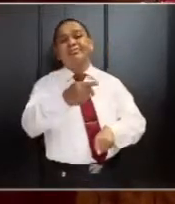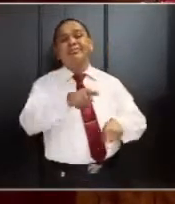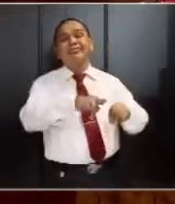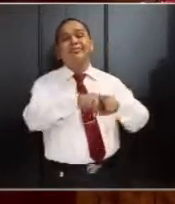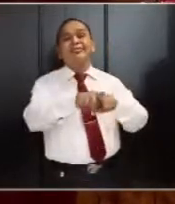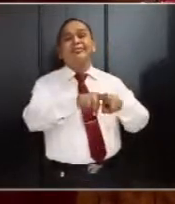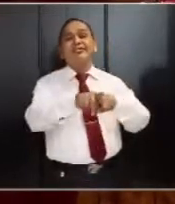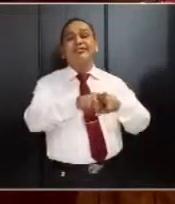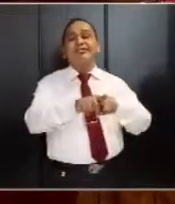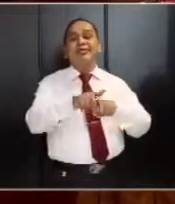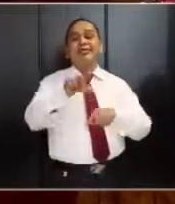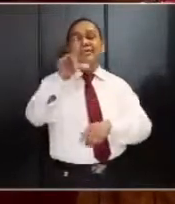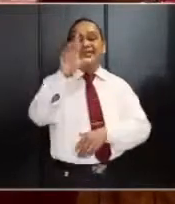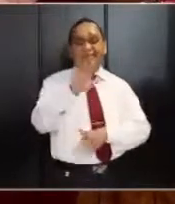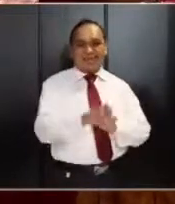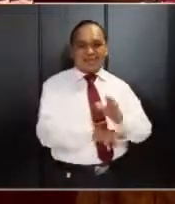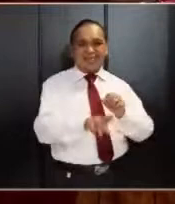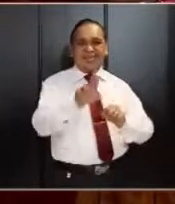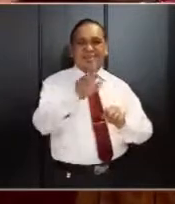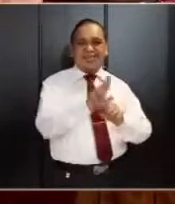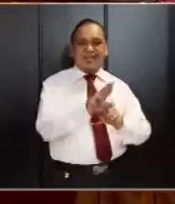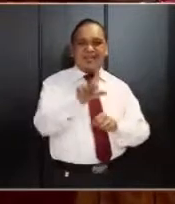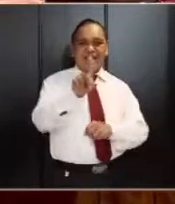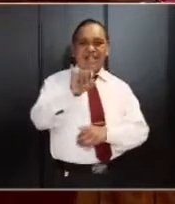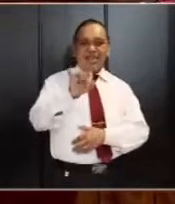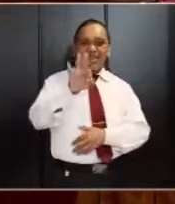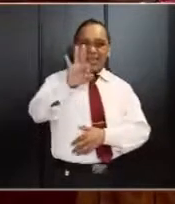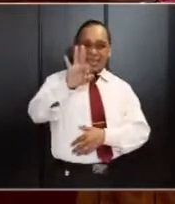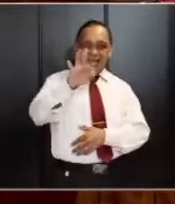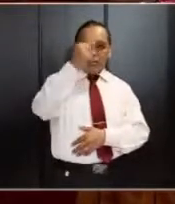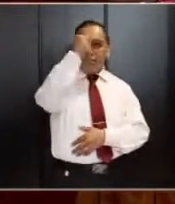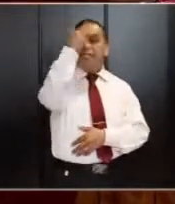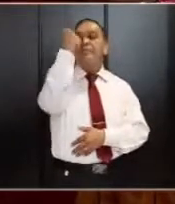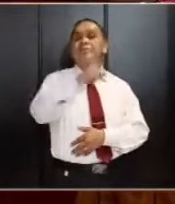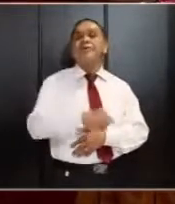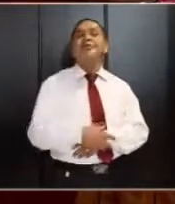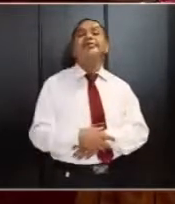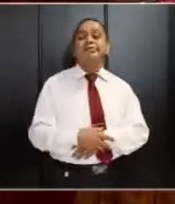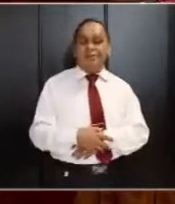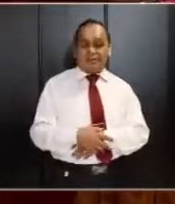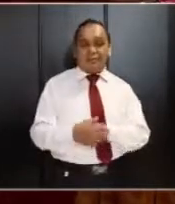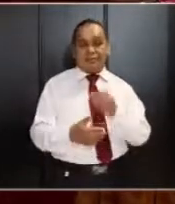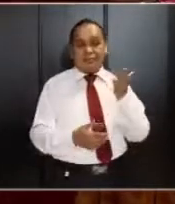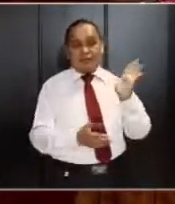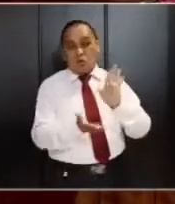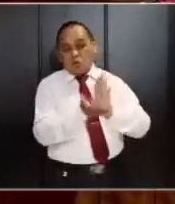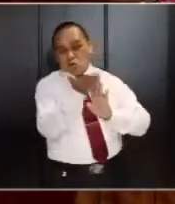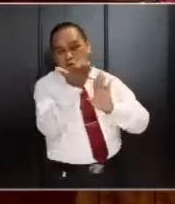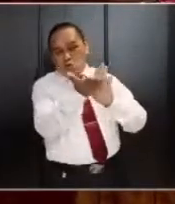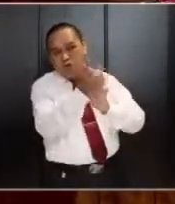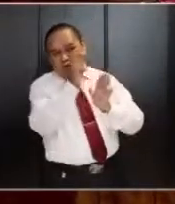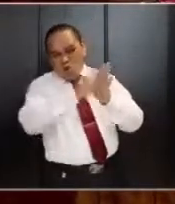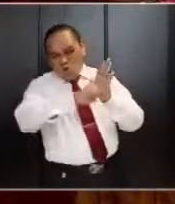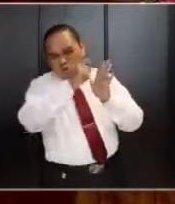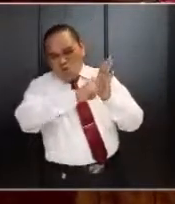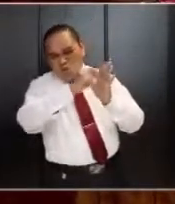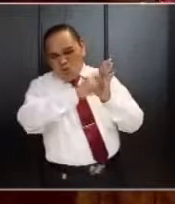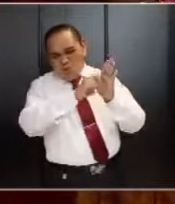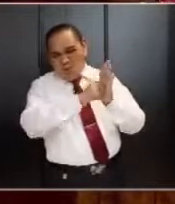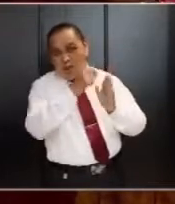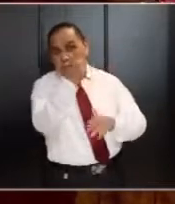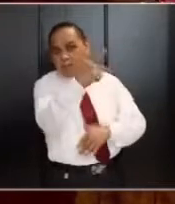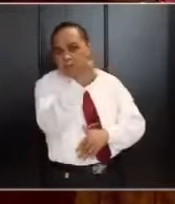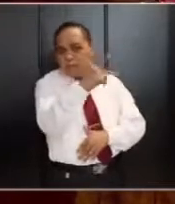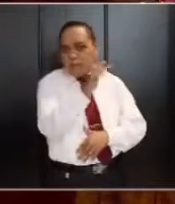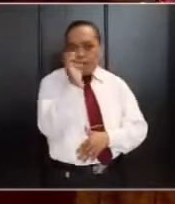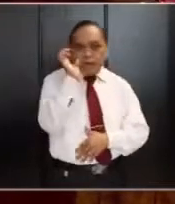le dio todo el dinero para del DIF, usó el dinero del DIF para arreglar una obra del mismo Eliseo y